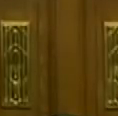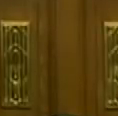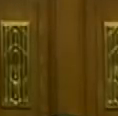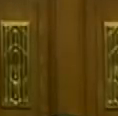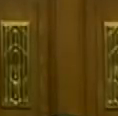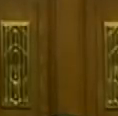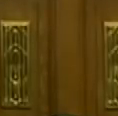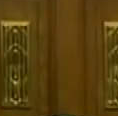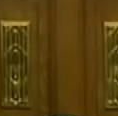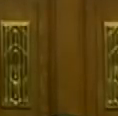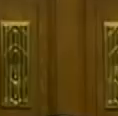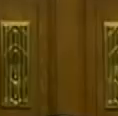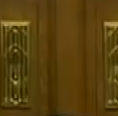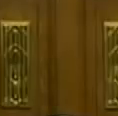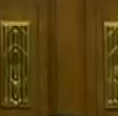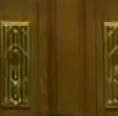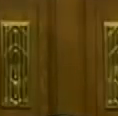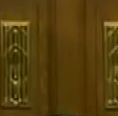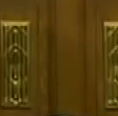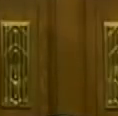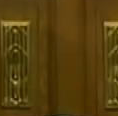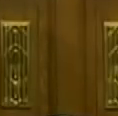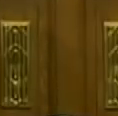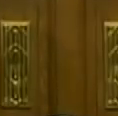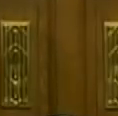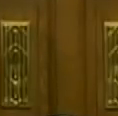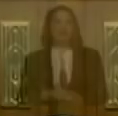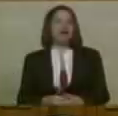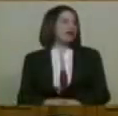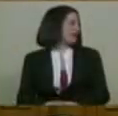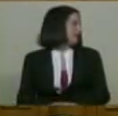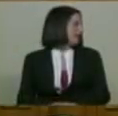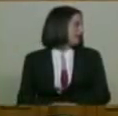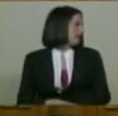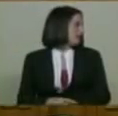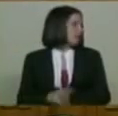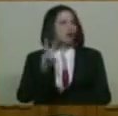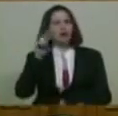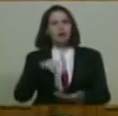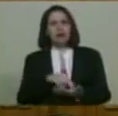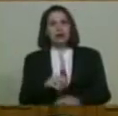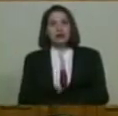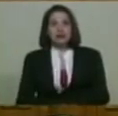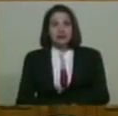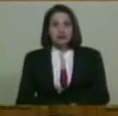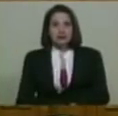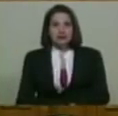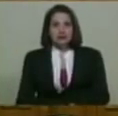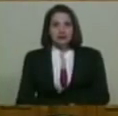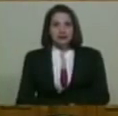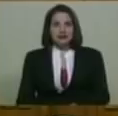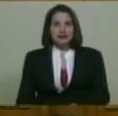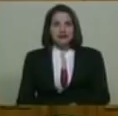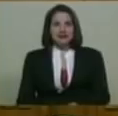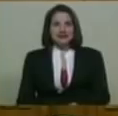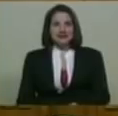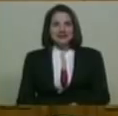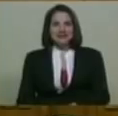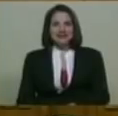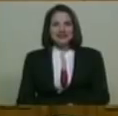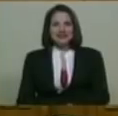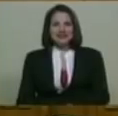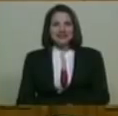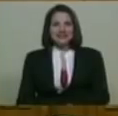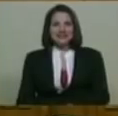venezolana y anuncio ya oficialmente que el movimiento Somos